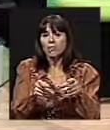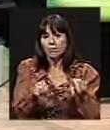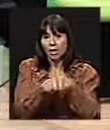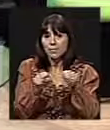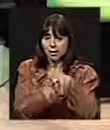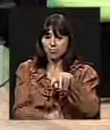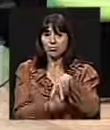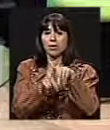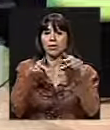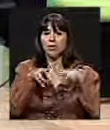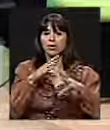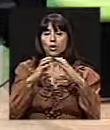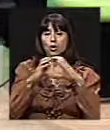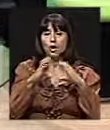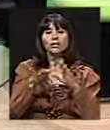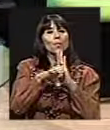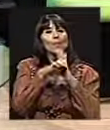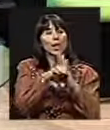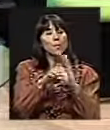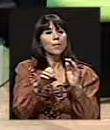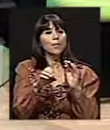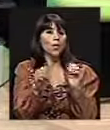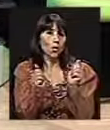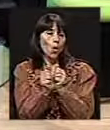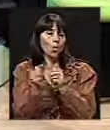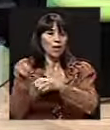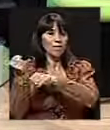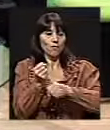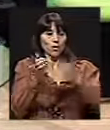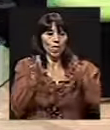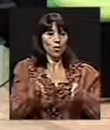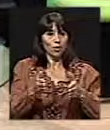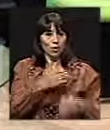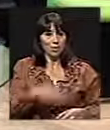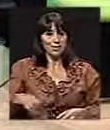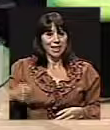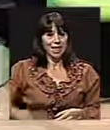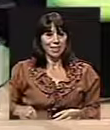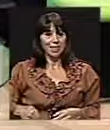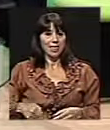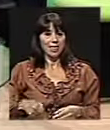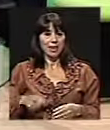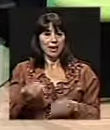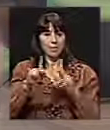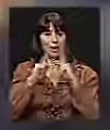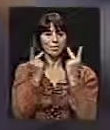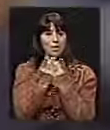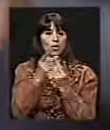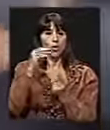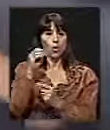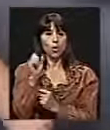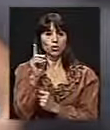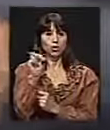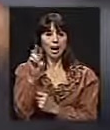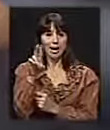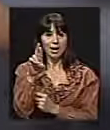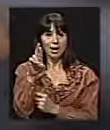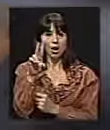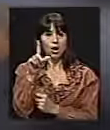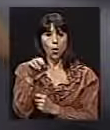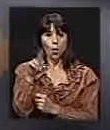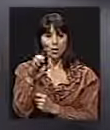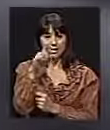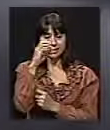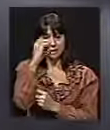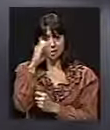medios de comunicación, por ejemplo, con el fundador, presidente actualmente del partido, con don Óscar López, en donde se salen llamadas, donde